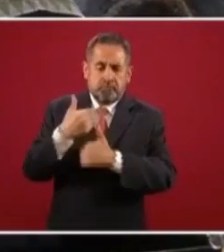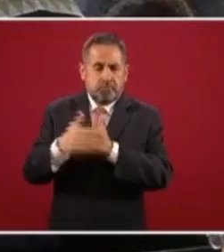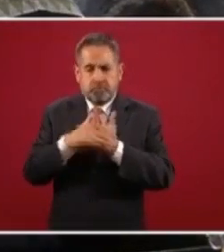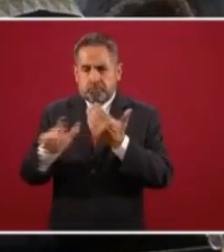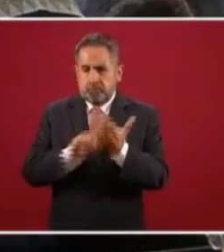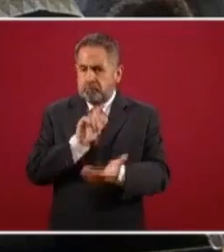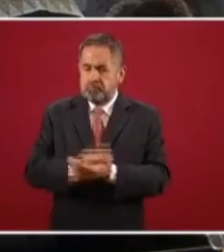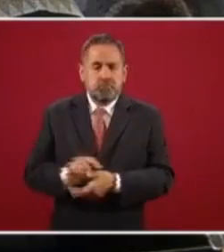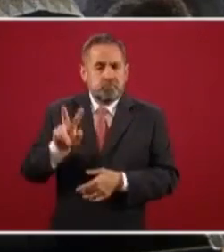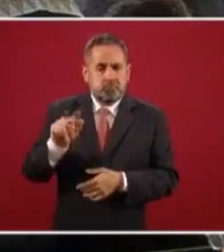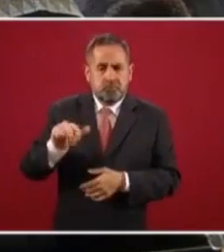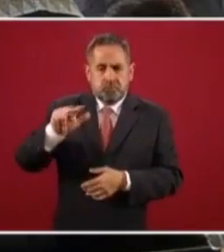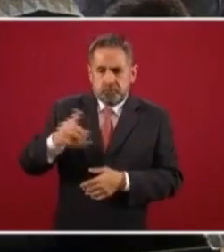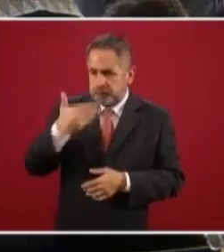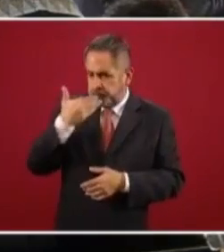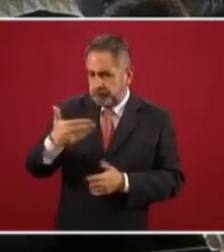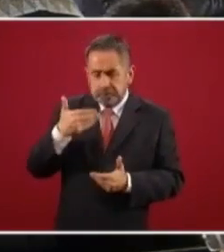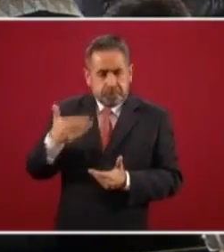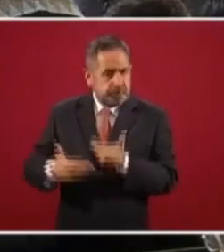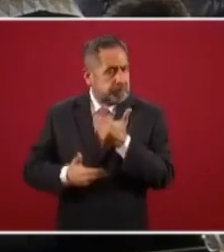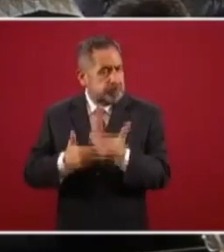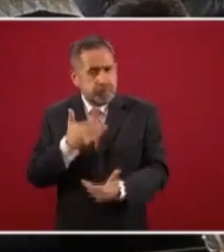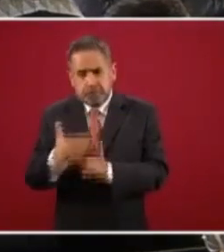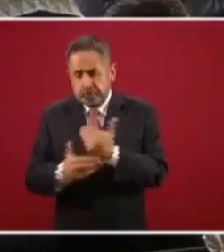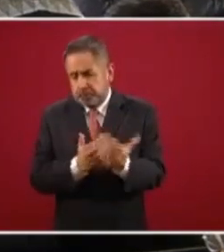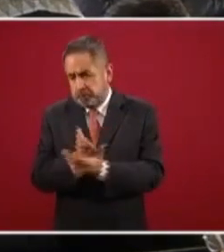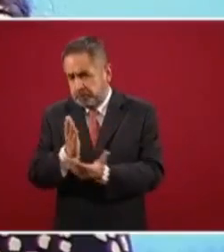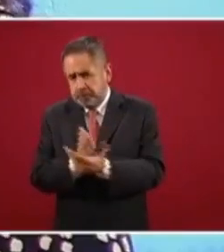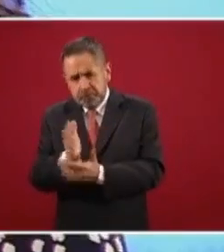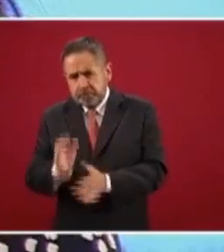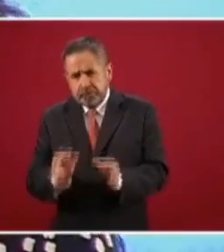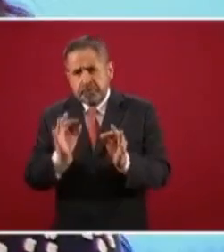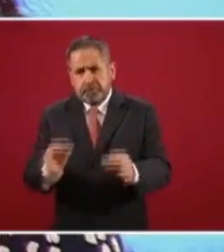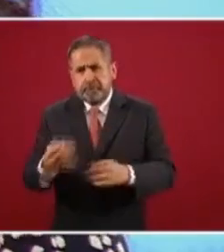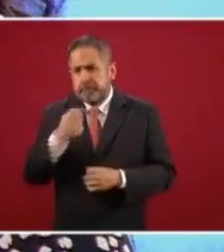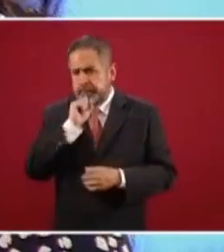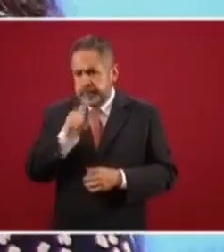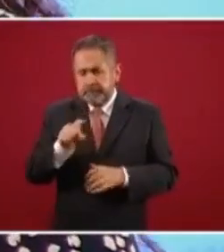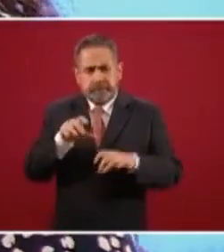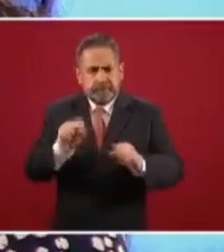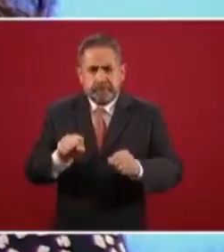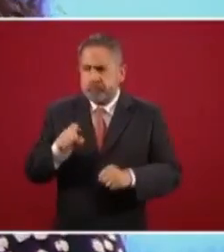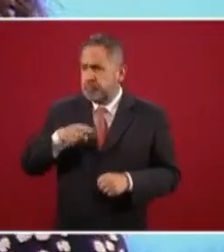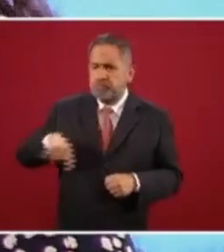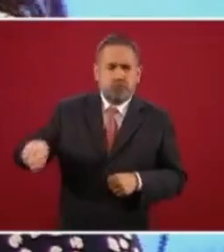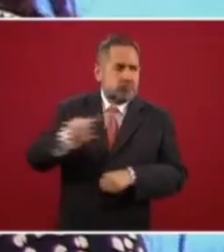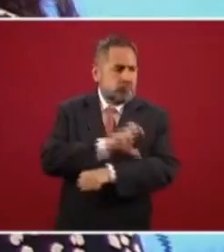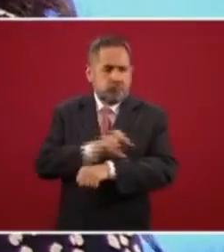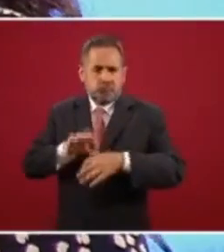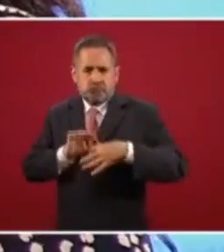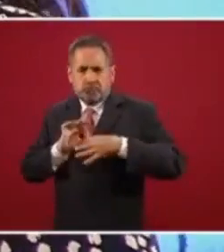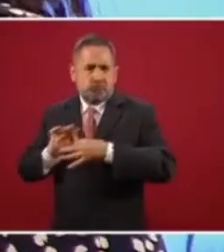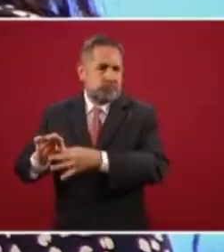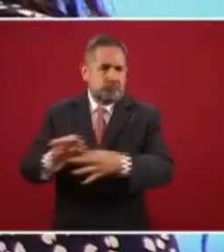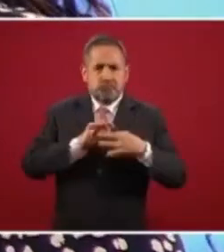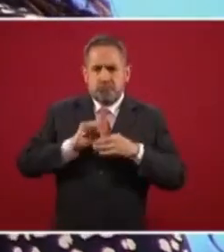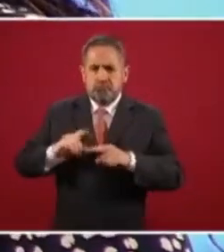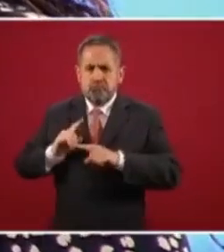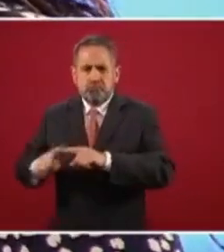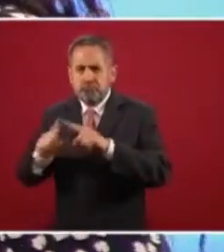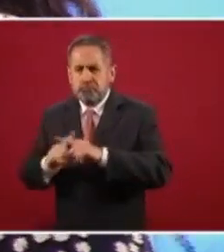muy bien, hemos venido avanzando y sobre todo hemos logrado una coordinación muy cercana con las